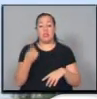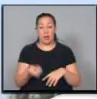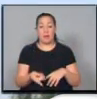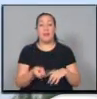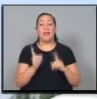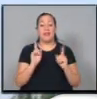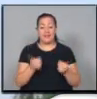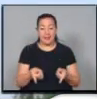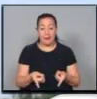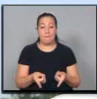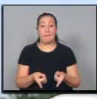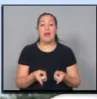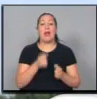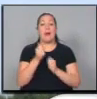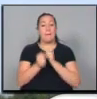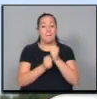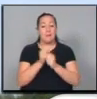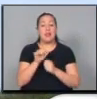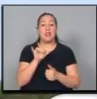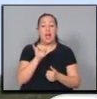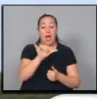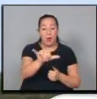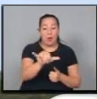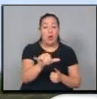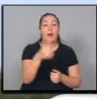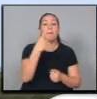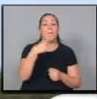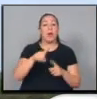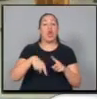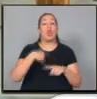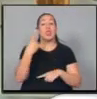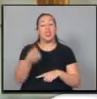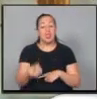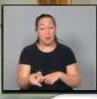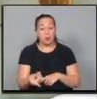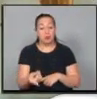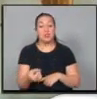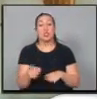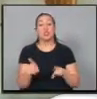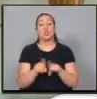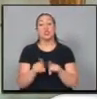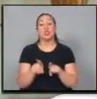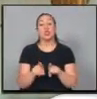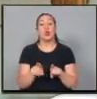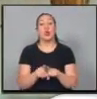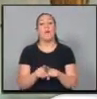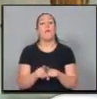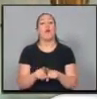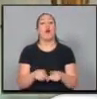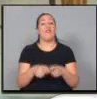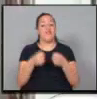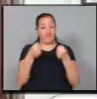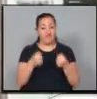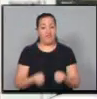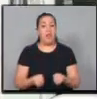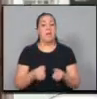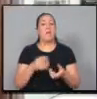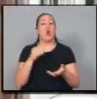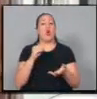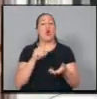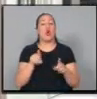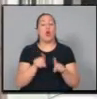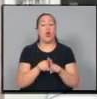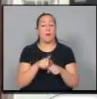Estamos hablando de las empresas aéreas, de los vuelos, pero después se va a ir haciendo más firme el control